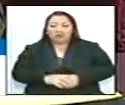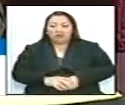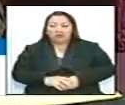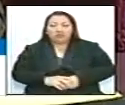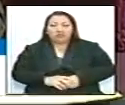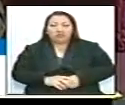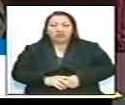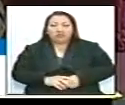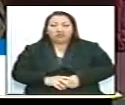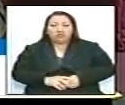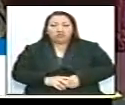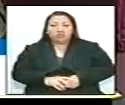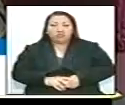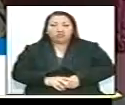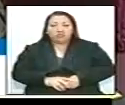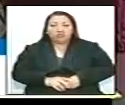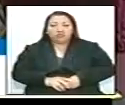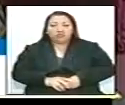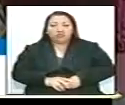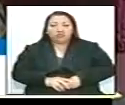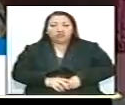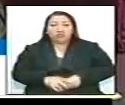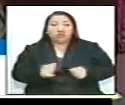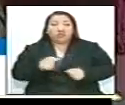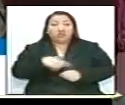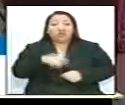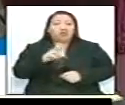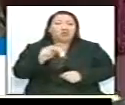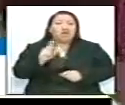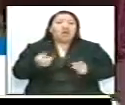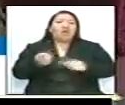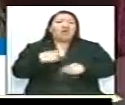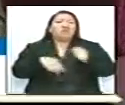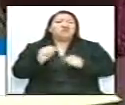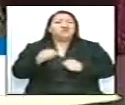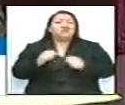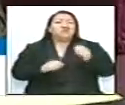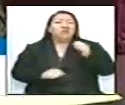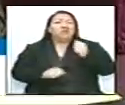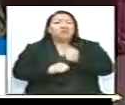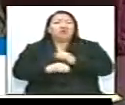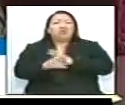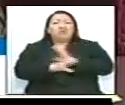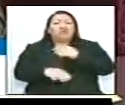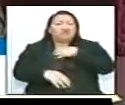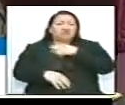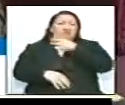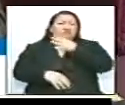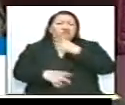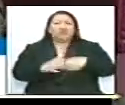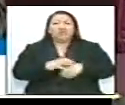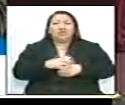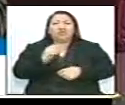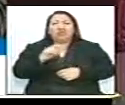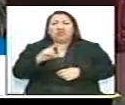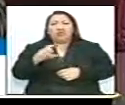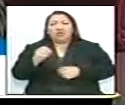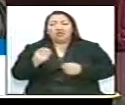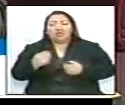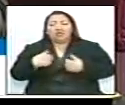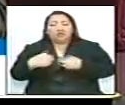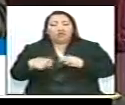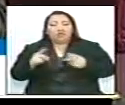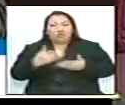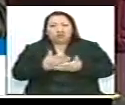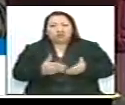aprobaron, ahora defiendan esa ley, los plazos, porque en realidad la figura, Presidenta, a través suyo al doctor Ticona, es, tendría que haber